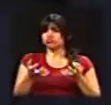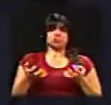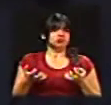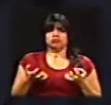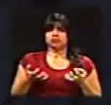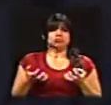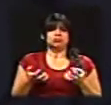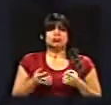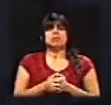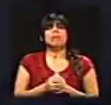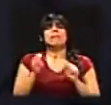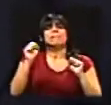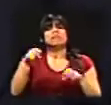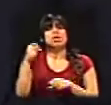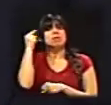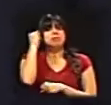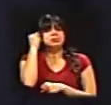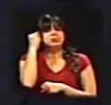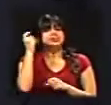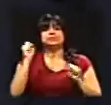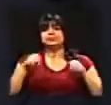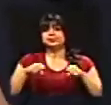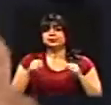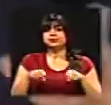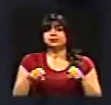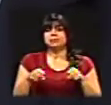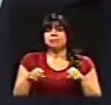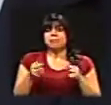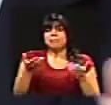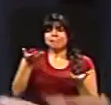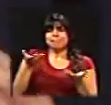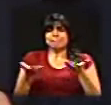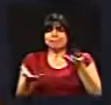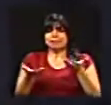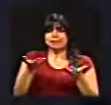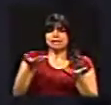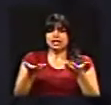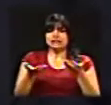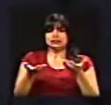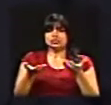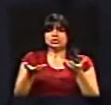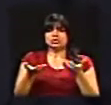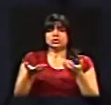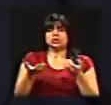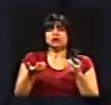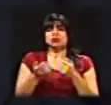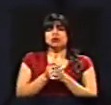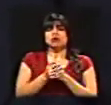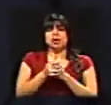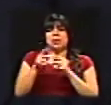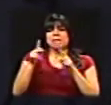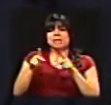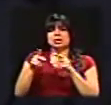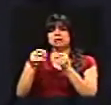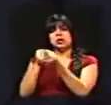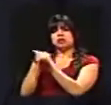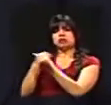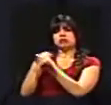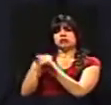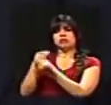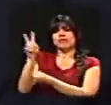se podría pensar que el aparente peso relativo que tiene, digamos, las quienes se manifiestan a favor de